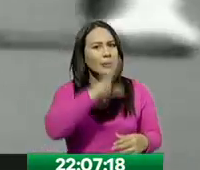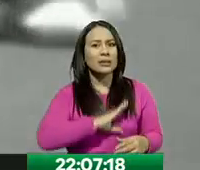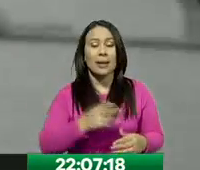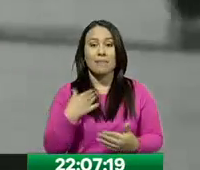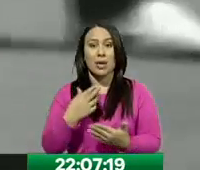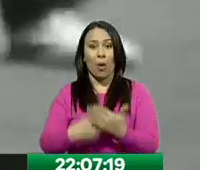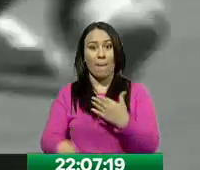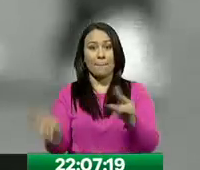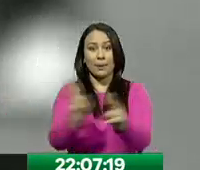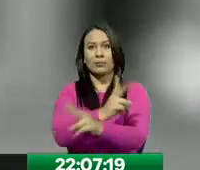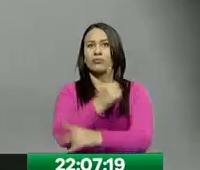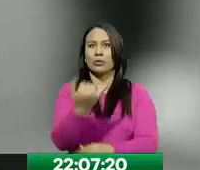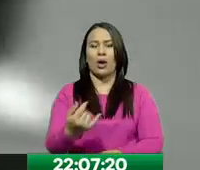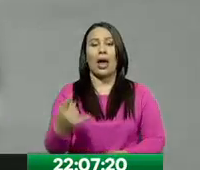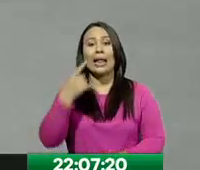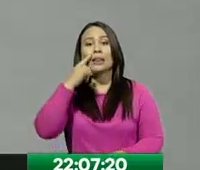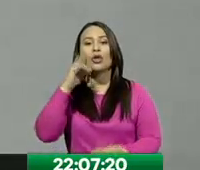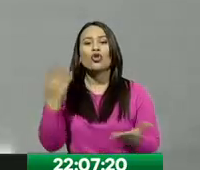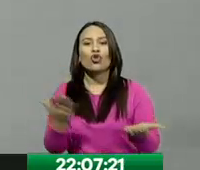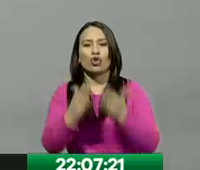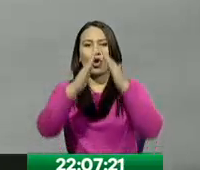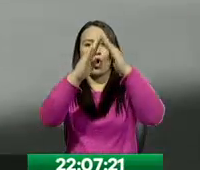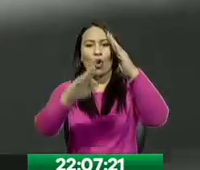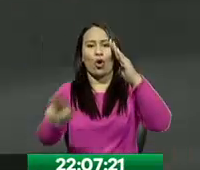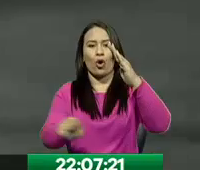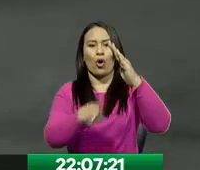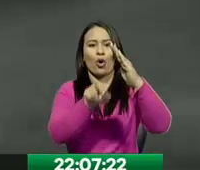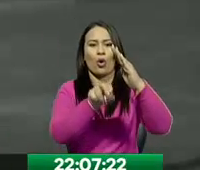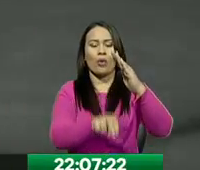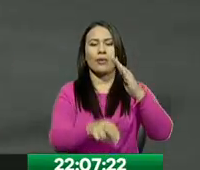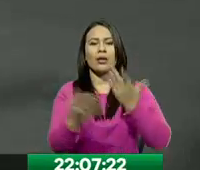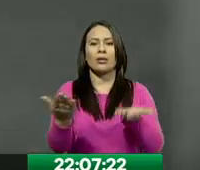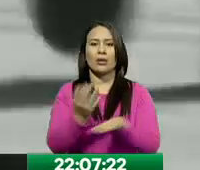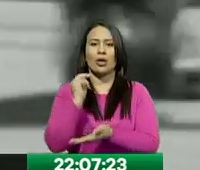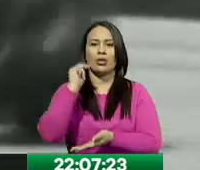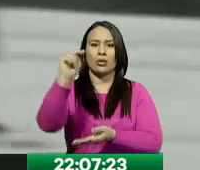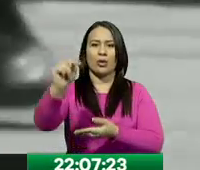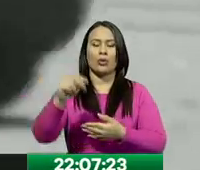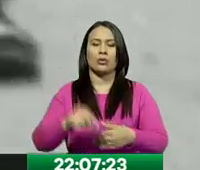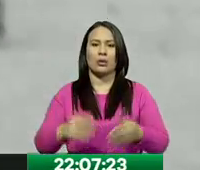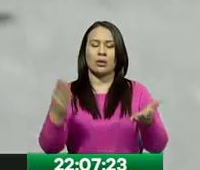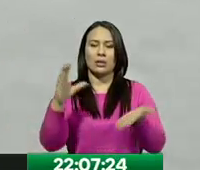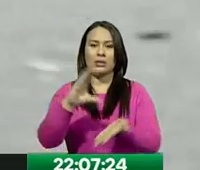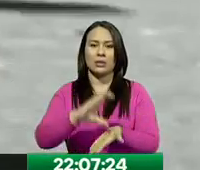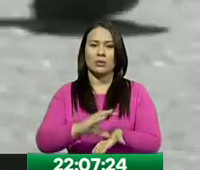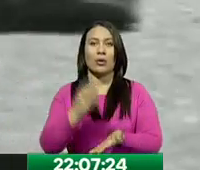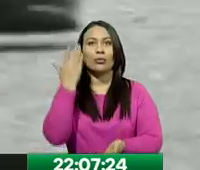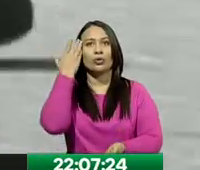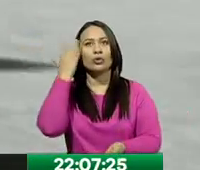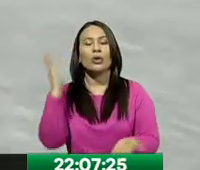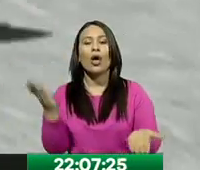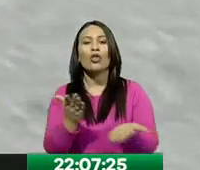Él se recupera en una casa hogar infanto juvenil del norte de la ciudad. Por ahora no se confirma dónde